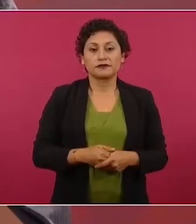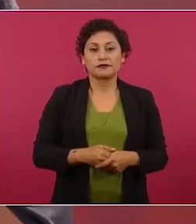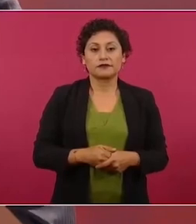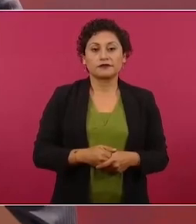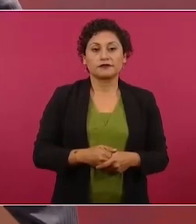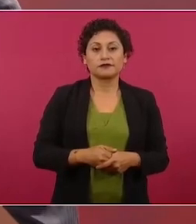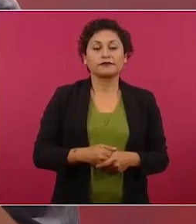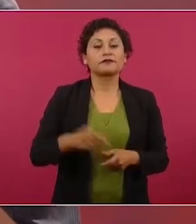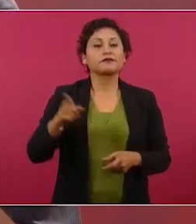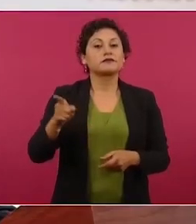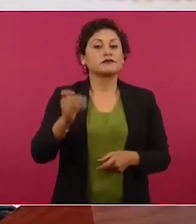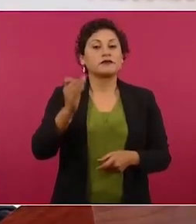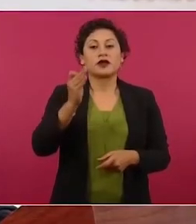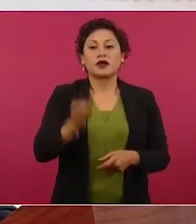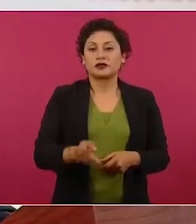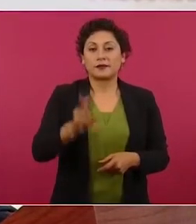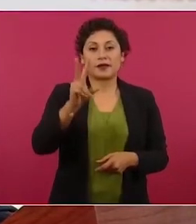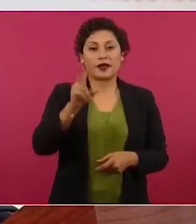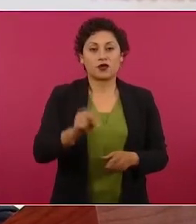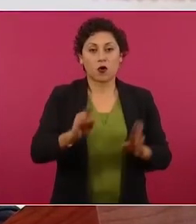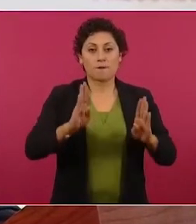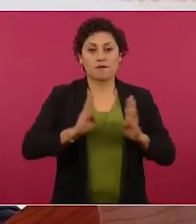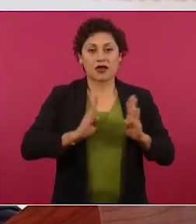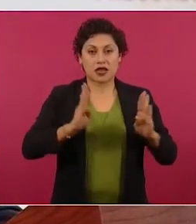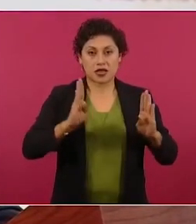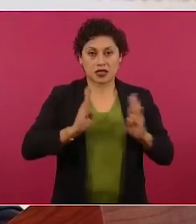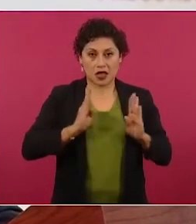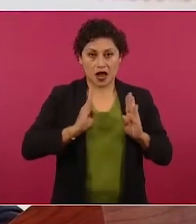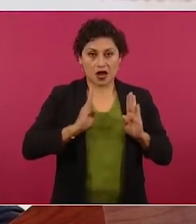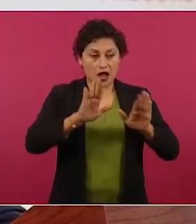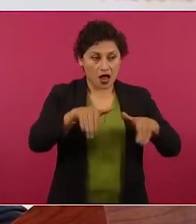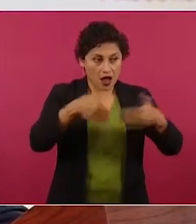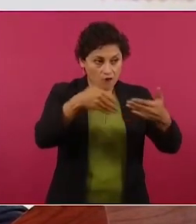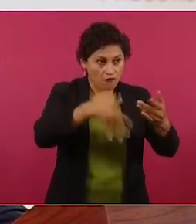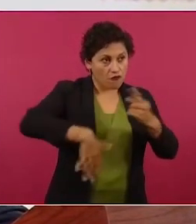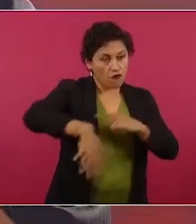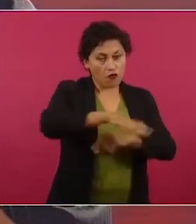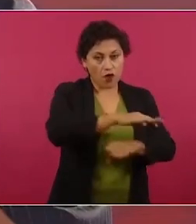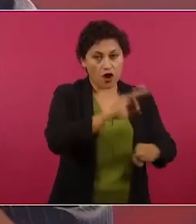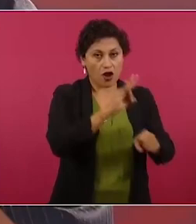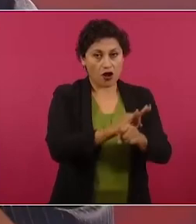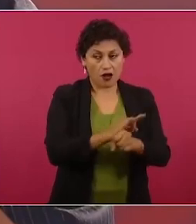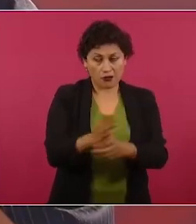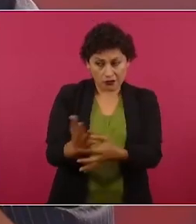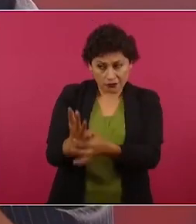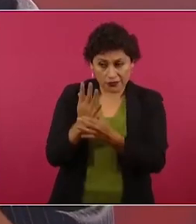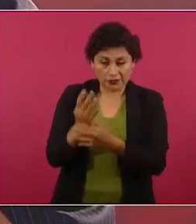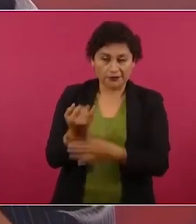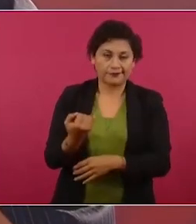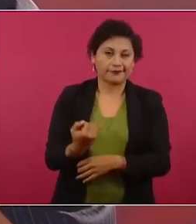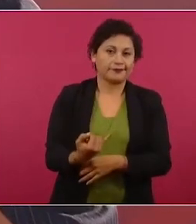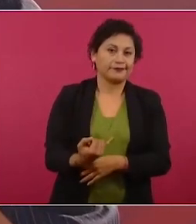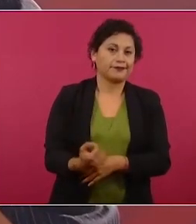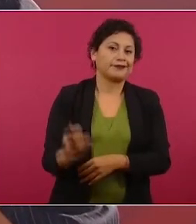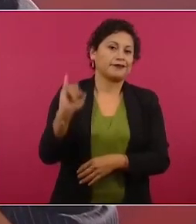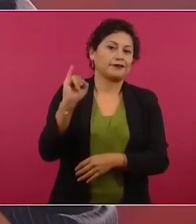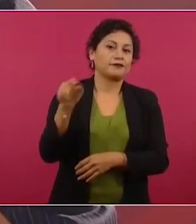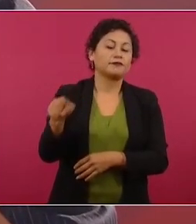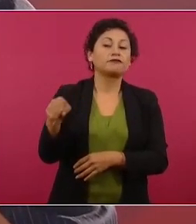fuerza y del militarismo, porque no les queda Eso es